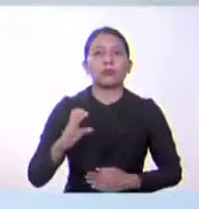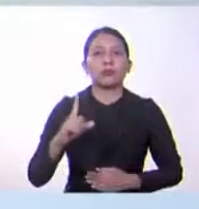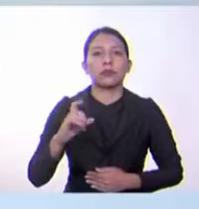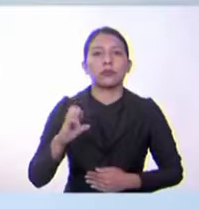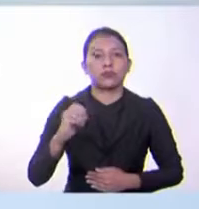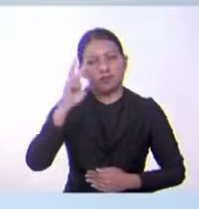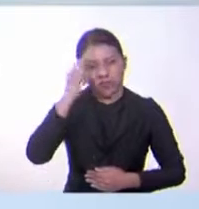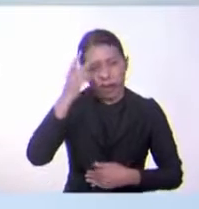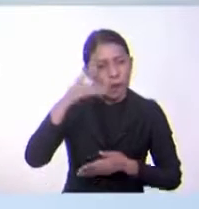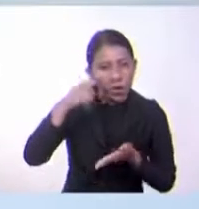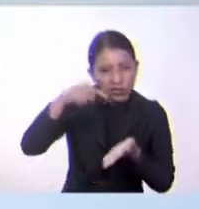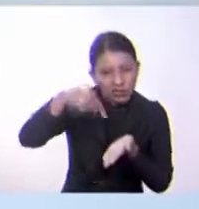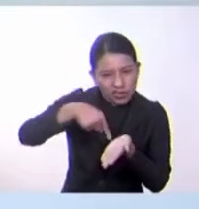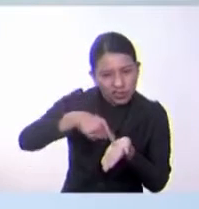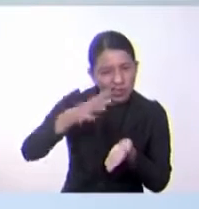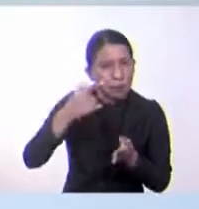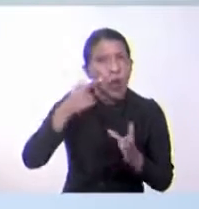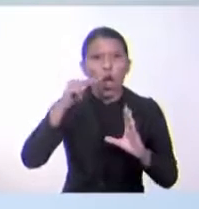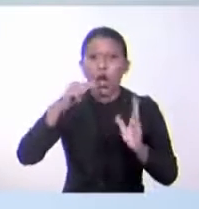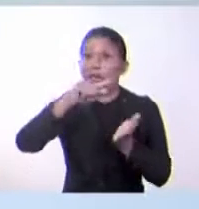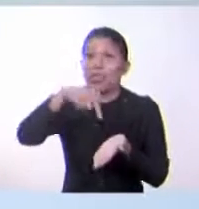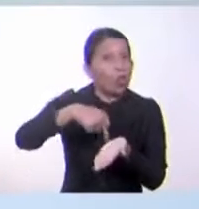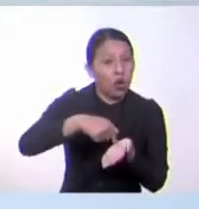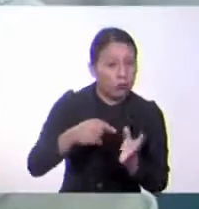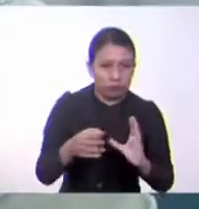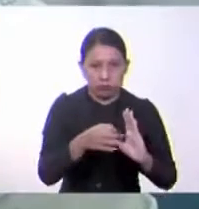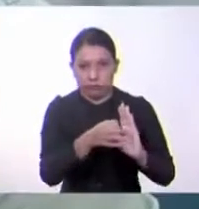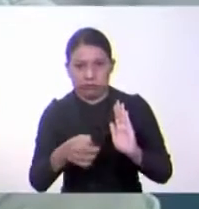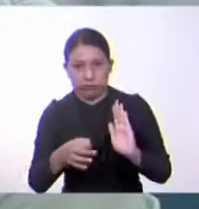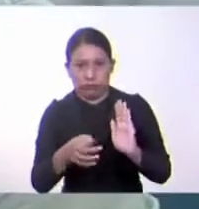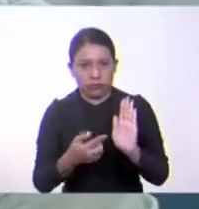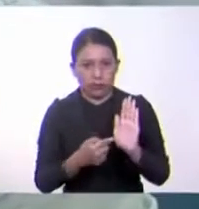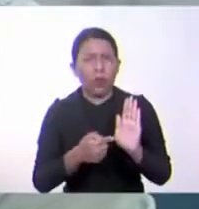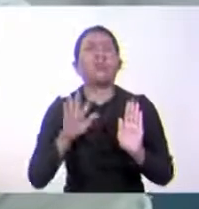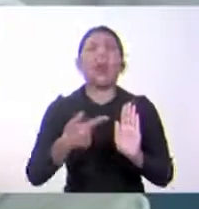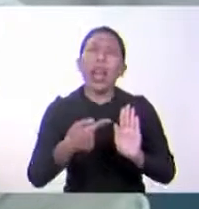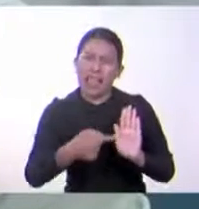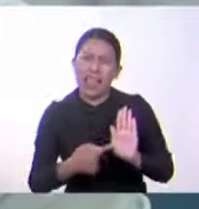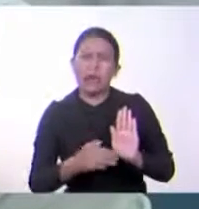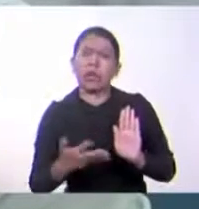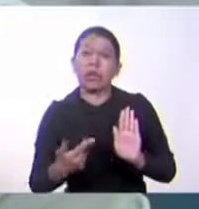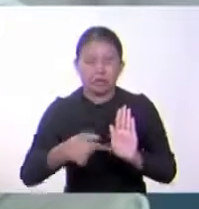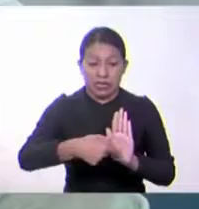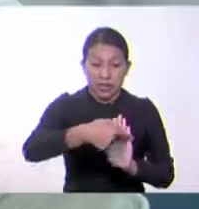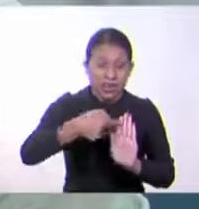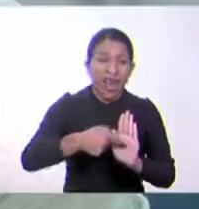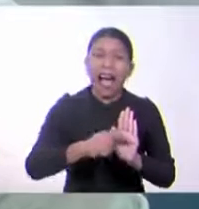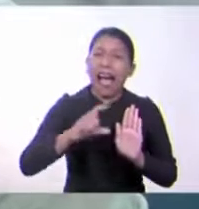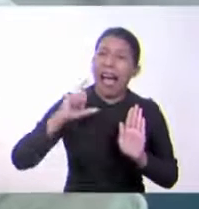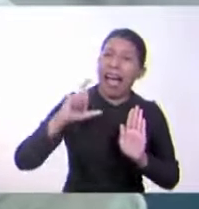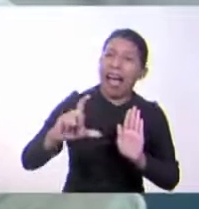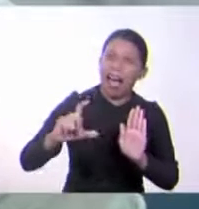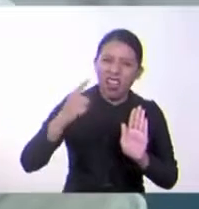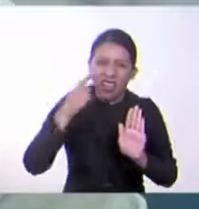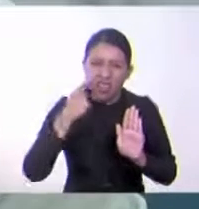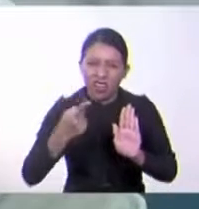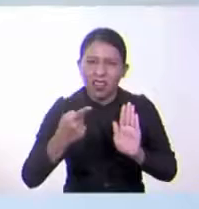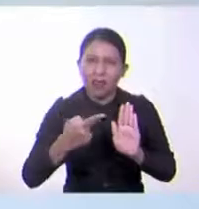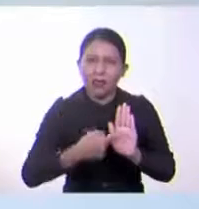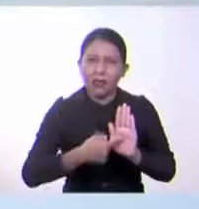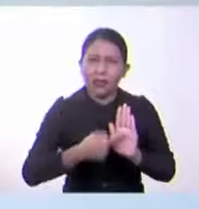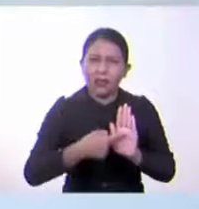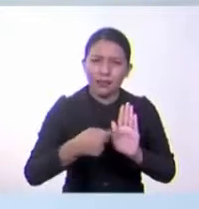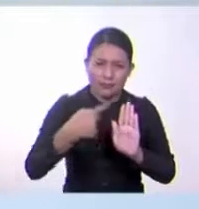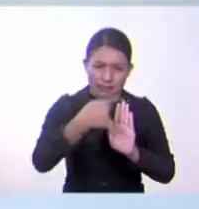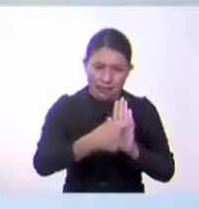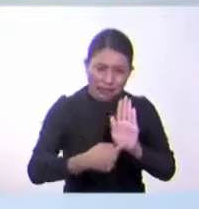se encuentra a un lado. ¿Por qué este núcleo se encuentra a un lado? Pues porque hay otra estructura muy grande que vemos acá hacia el